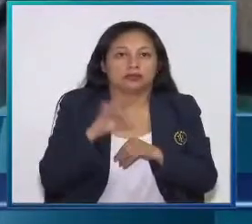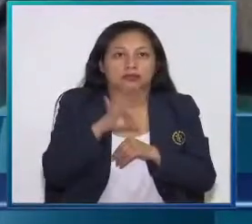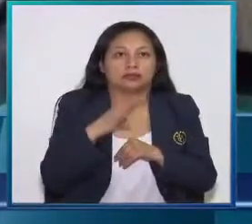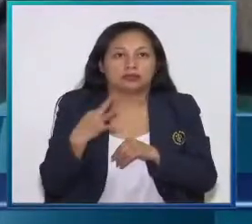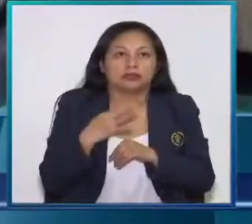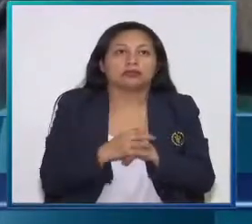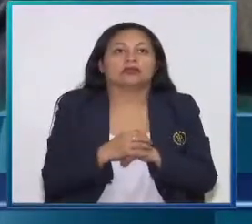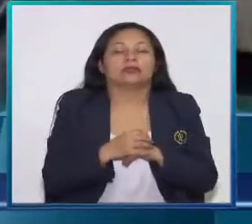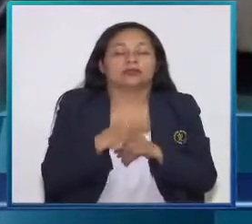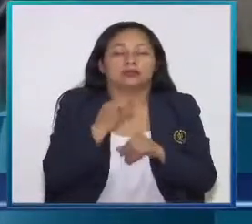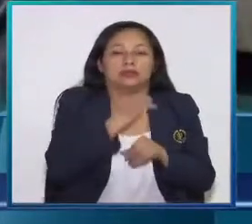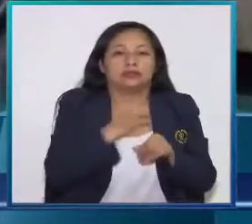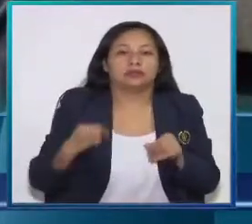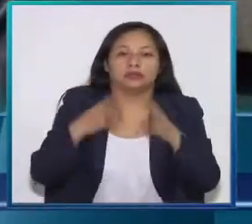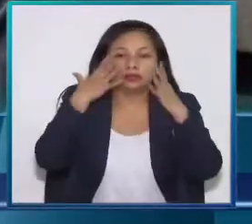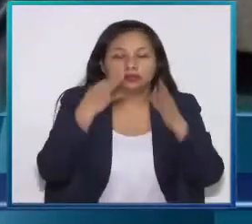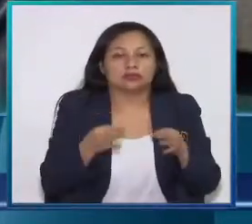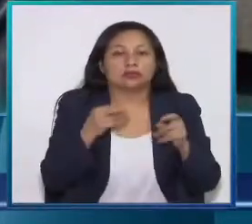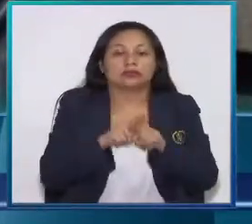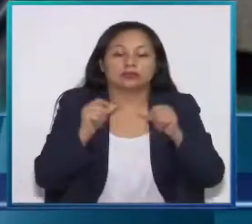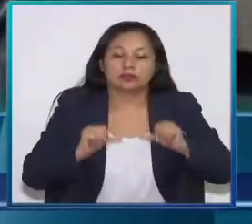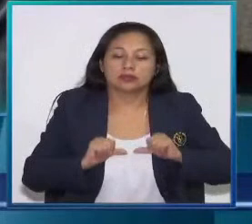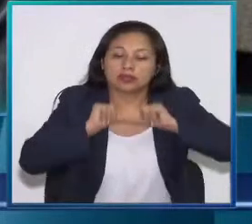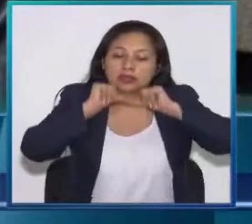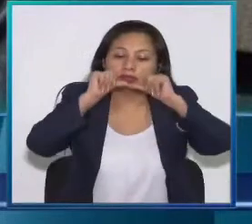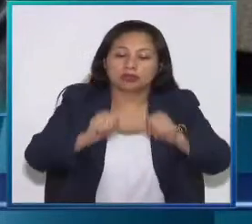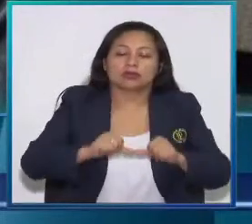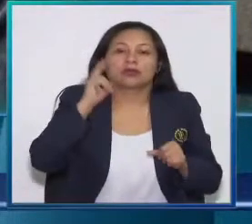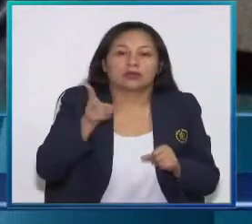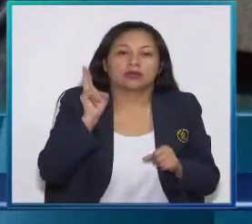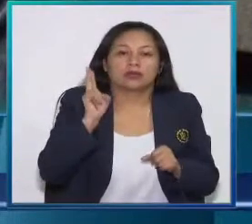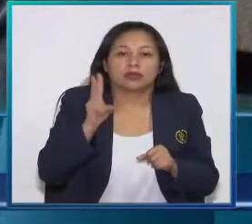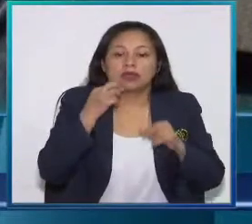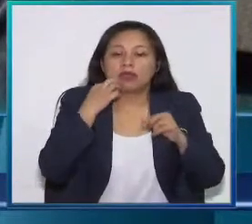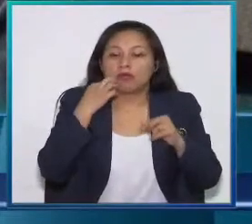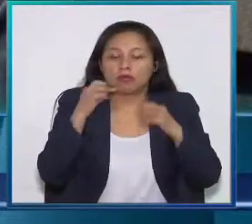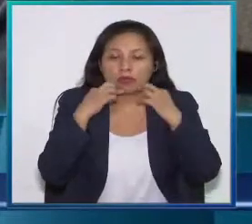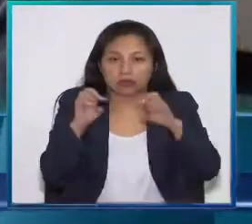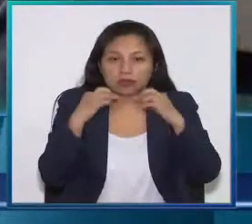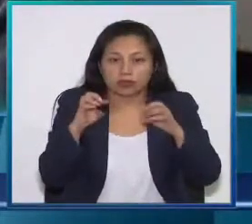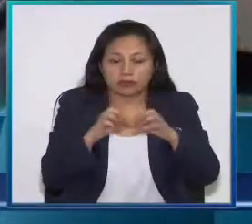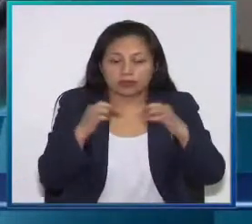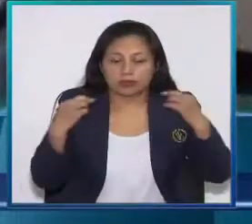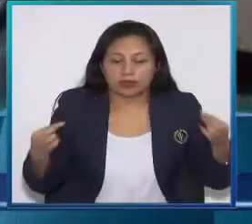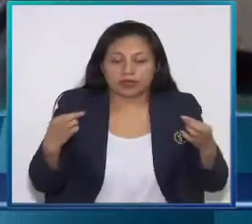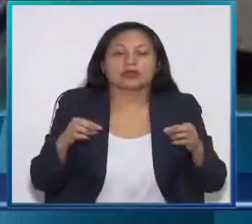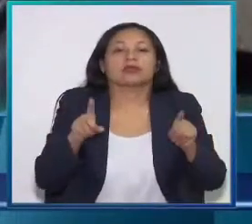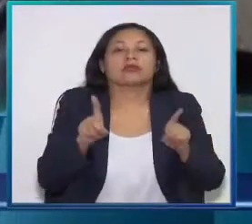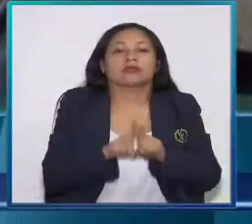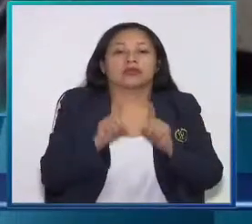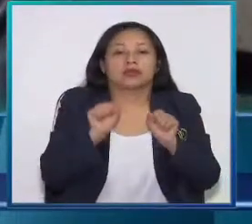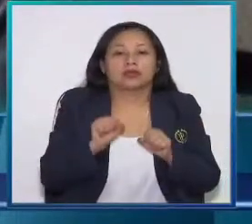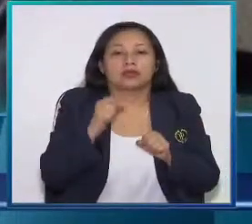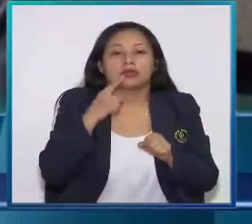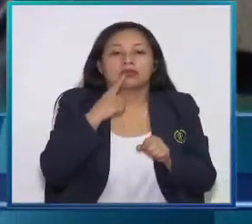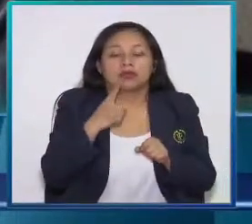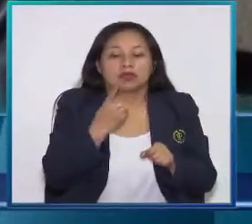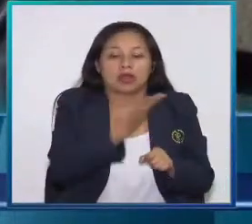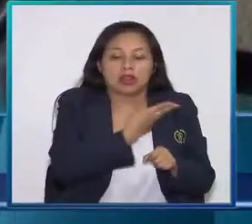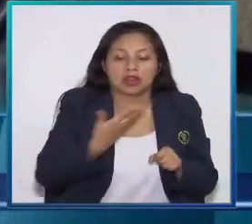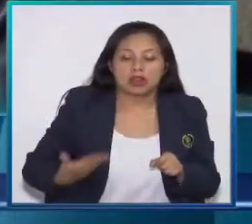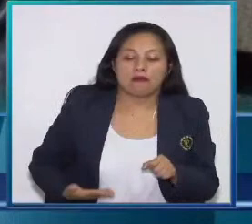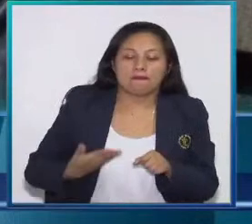Tercero, el presente acuerdo entrará en vigencia el mismo día de su publicación en el Diario Oficial, emitido en el Palacio del